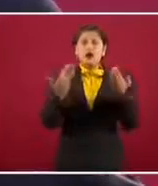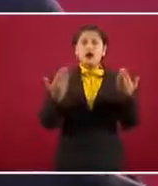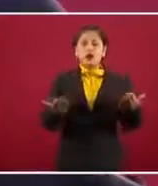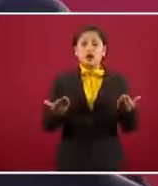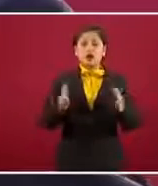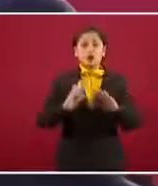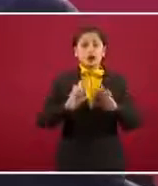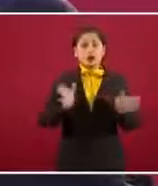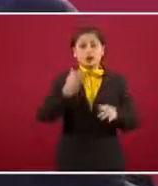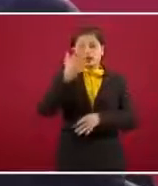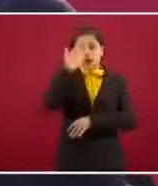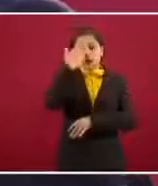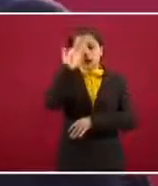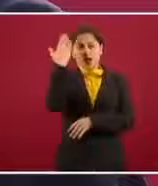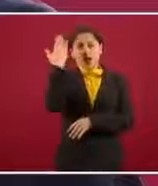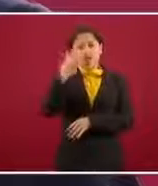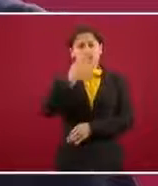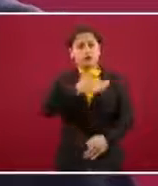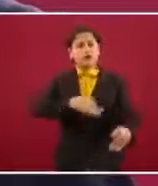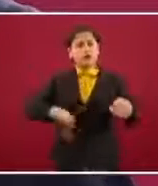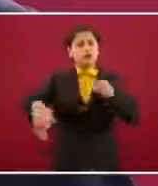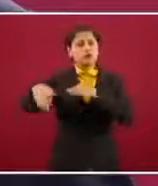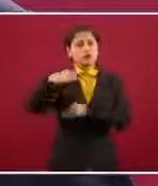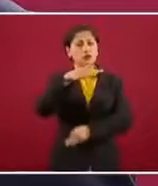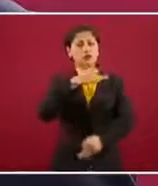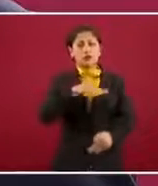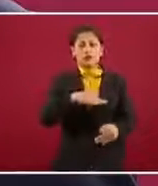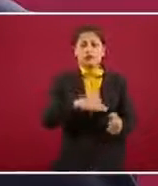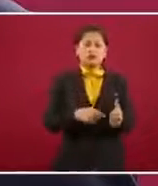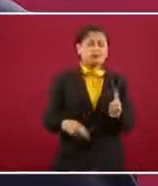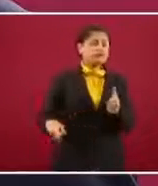en los hechos nuestro humanismo.